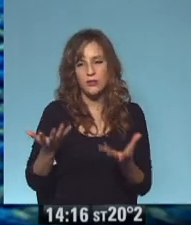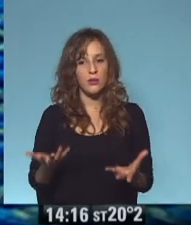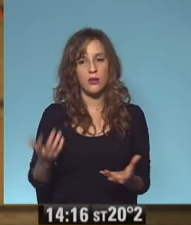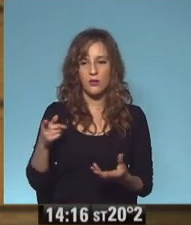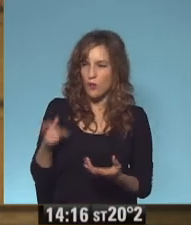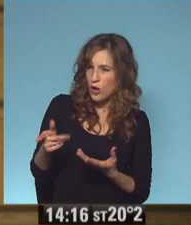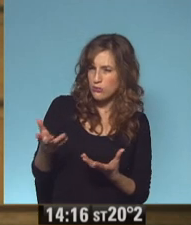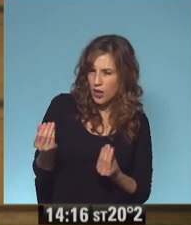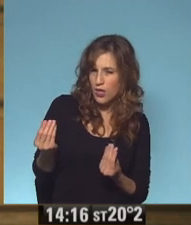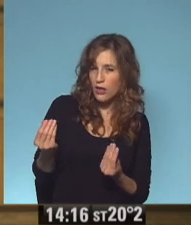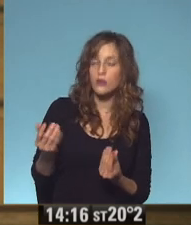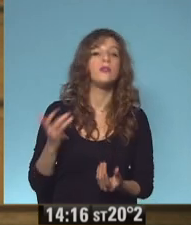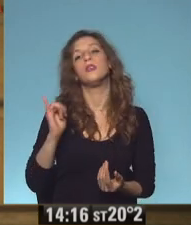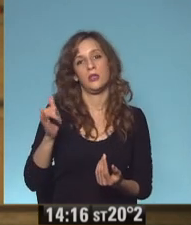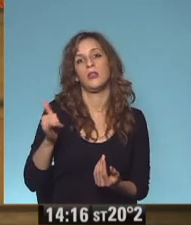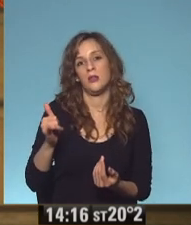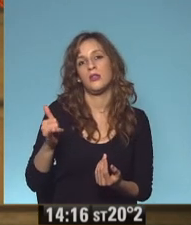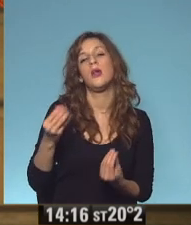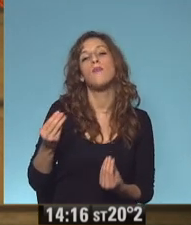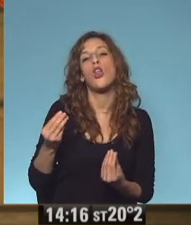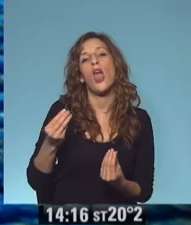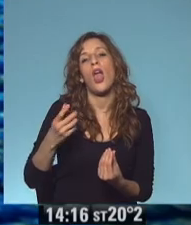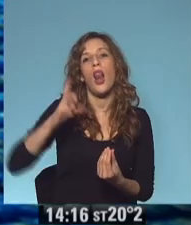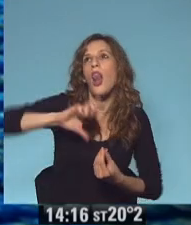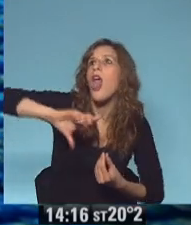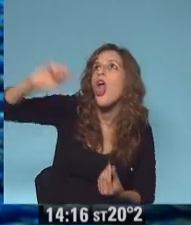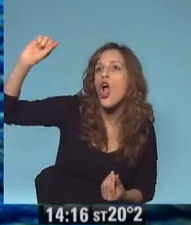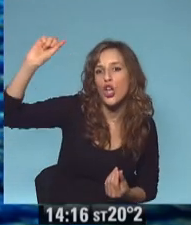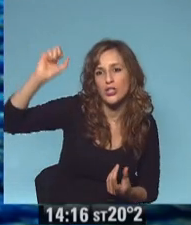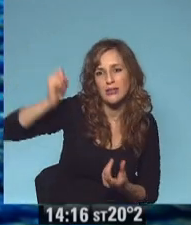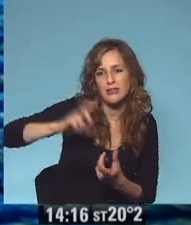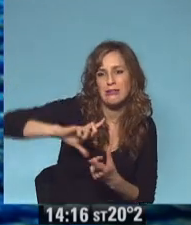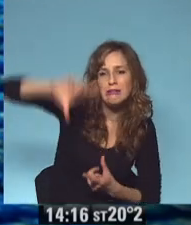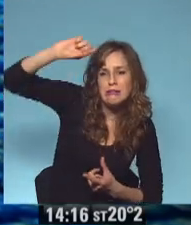¿Miedo? Sí, por la altura, pero es divertido. ¿Altura?